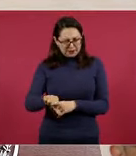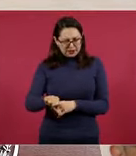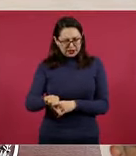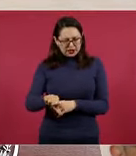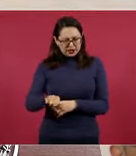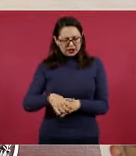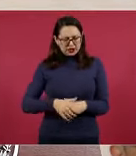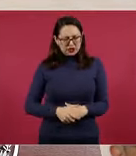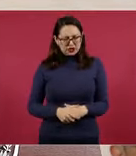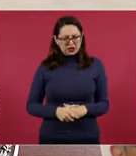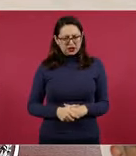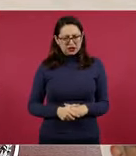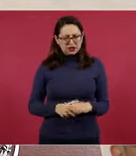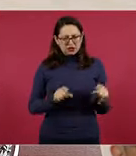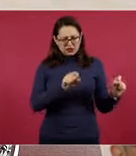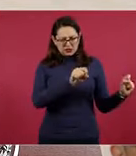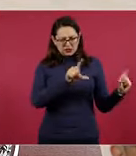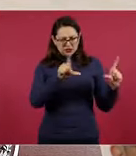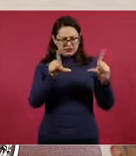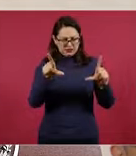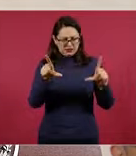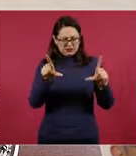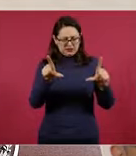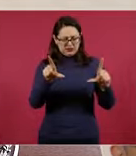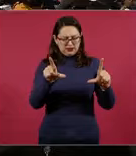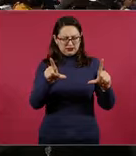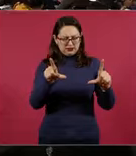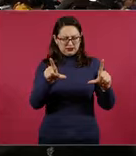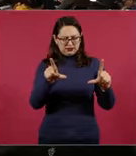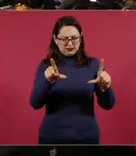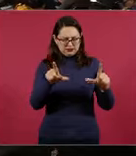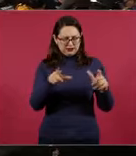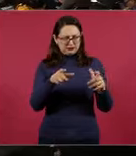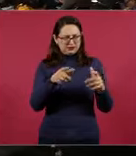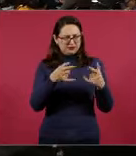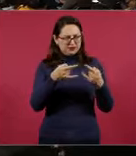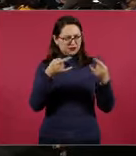A ver, ¿por qué no pones el inicio del libro? Es